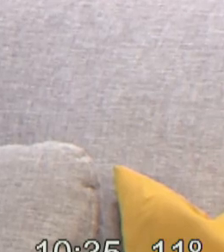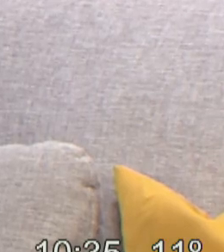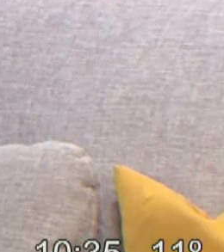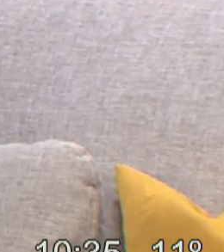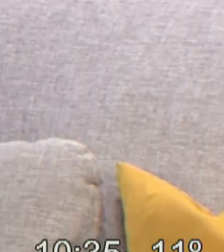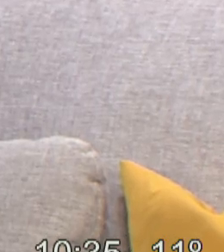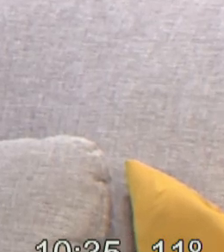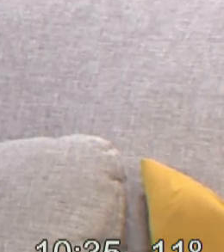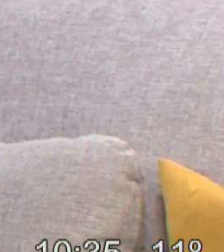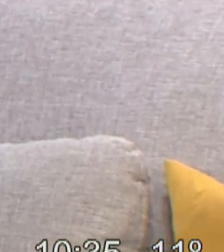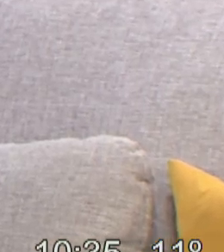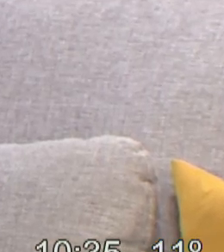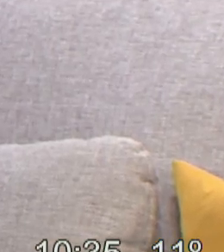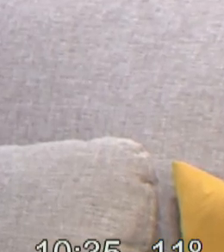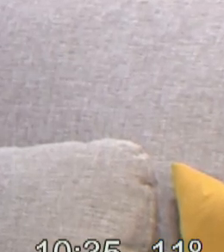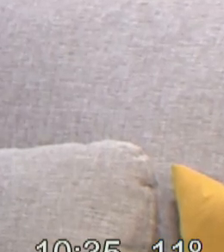Vamos.